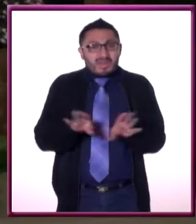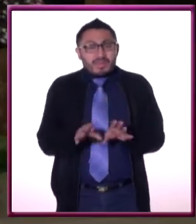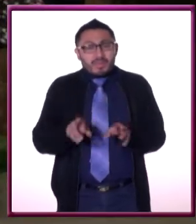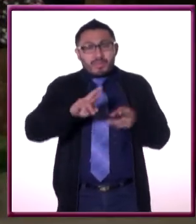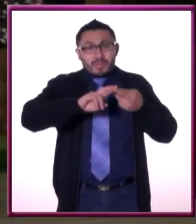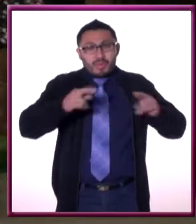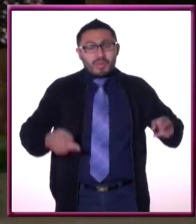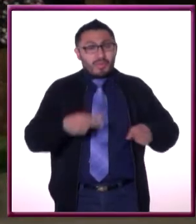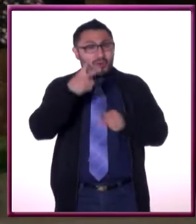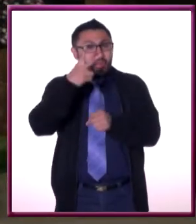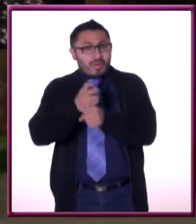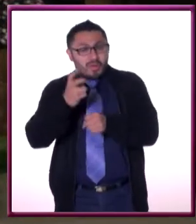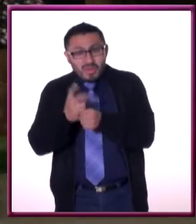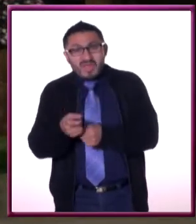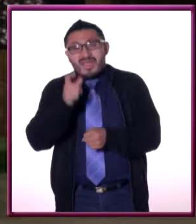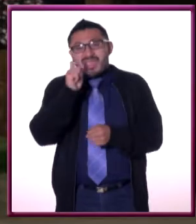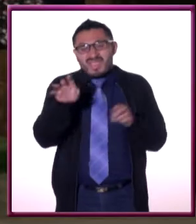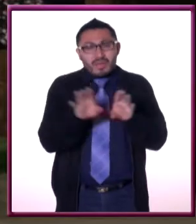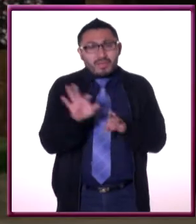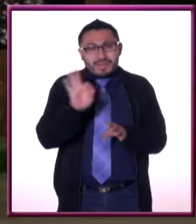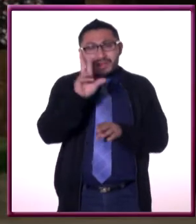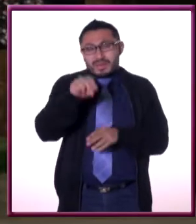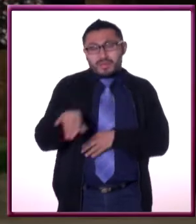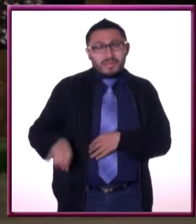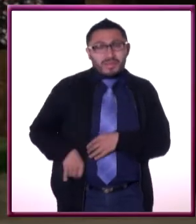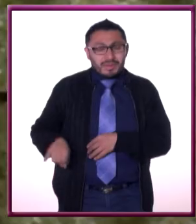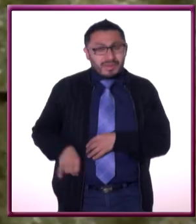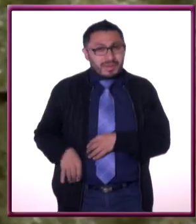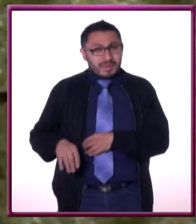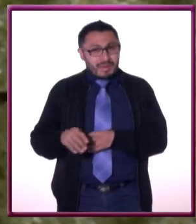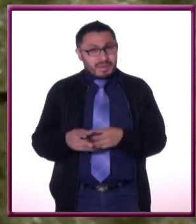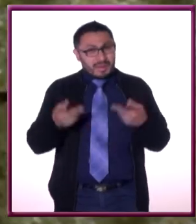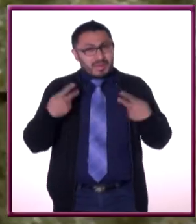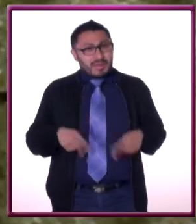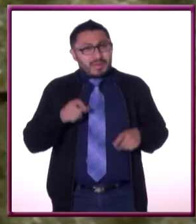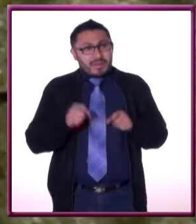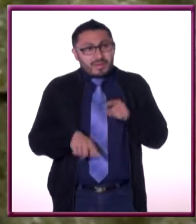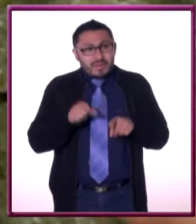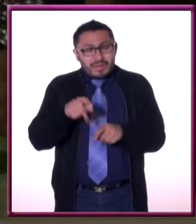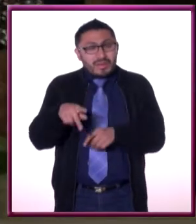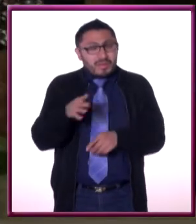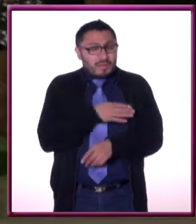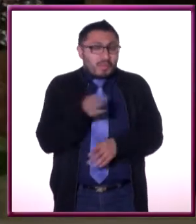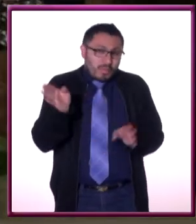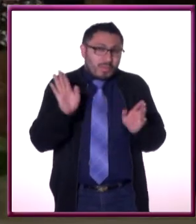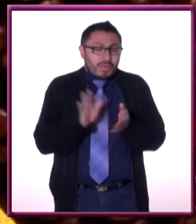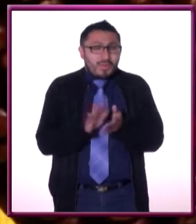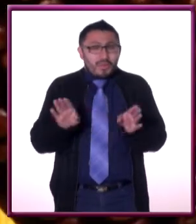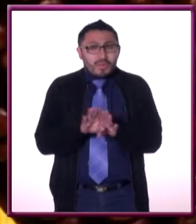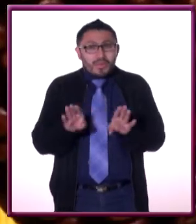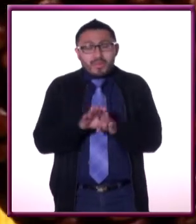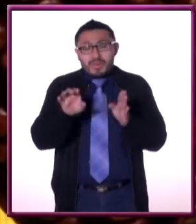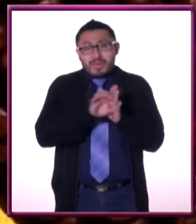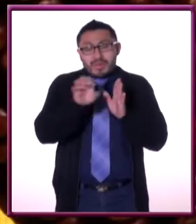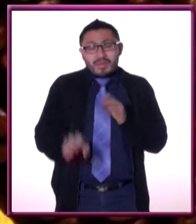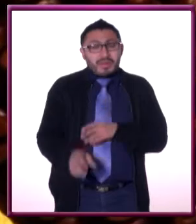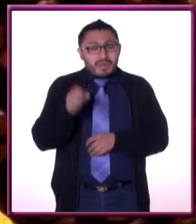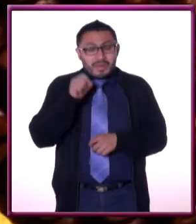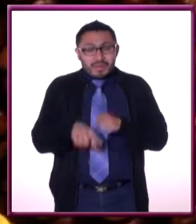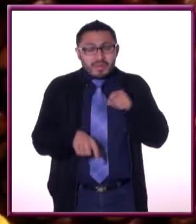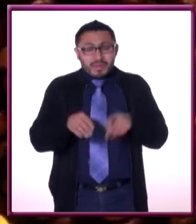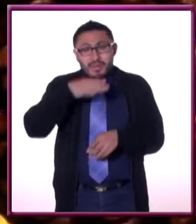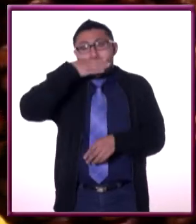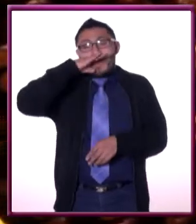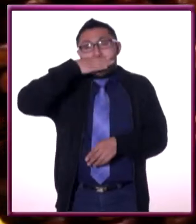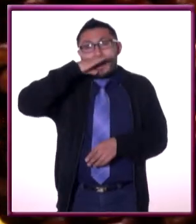como recursos secundarios, ¿no? O sea, tal vez no del interés de quien la está cultivando, porque, bueno, pues, por ejemplo, estamos sembrando